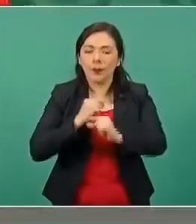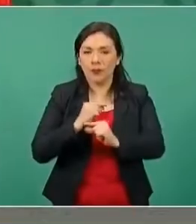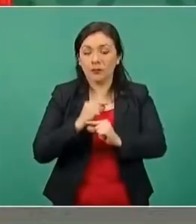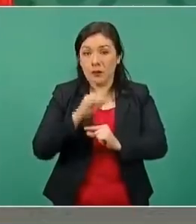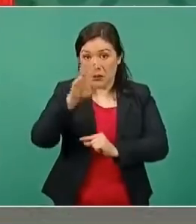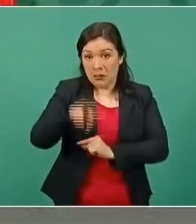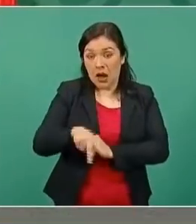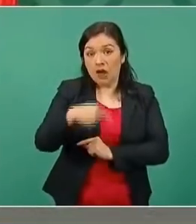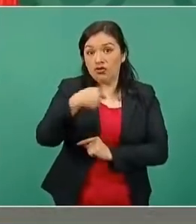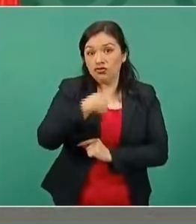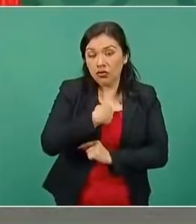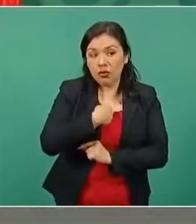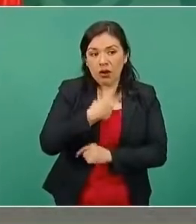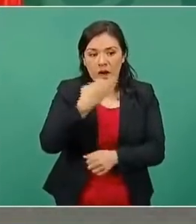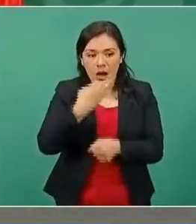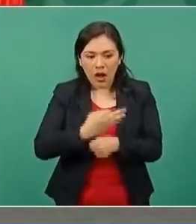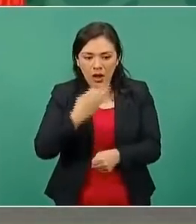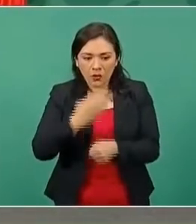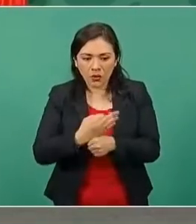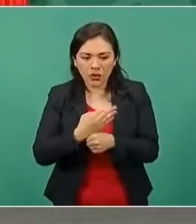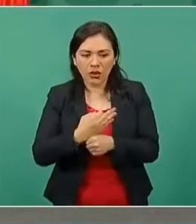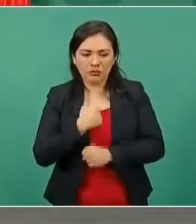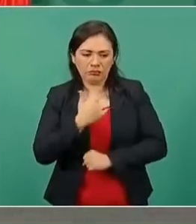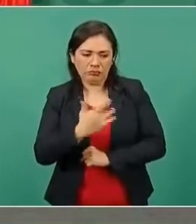Yo en lo que estoy